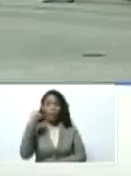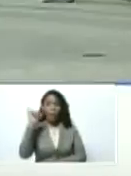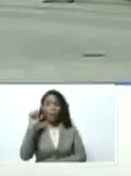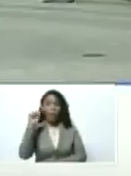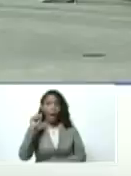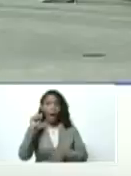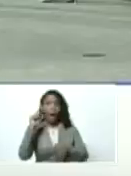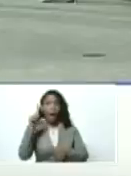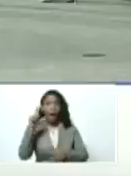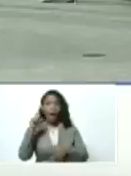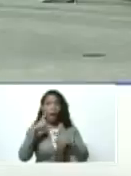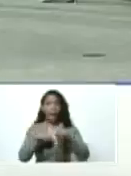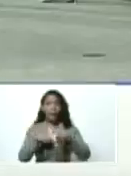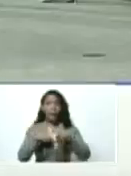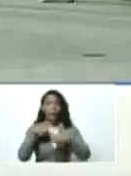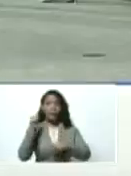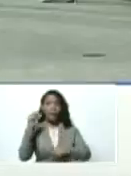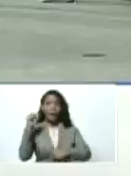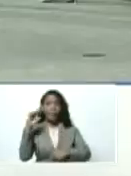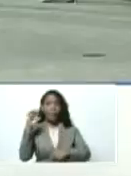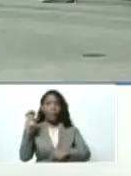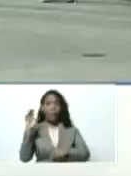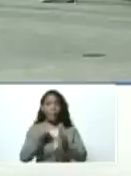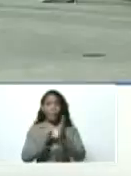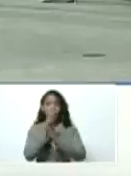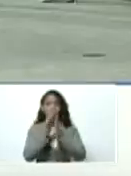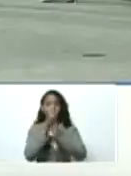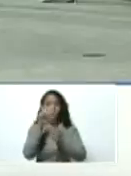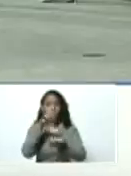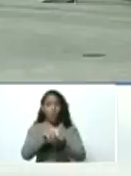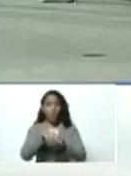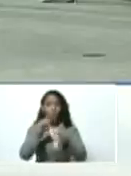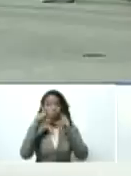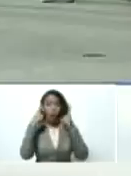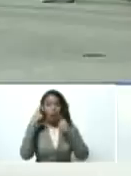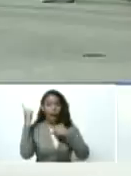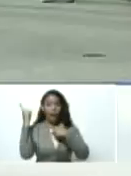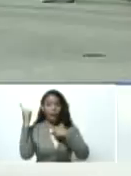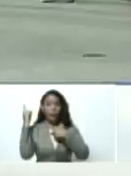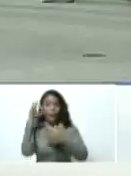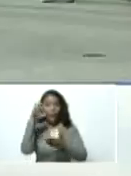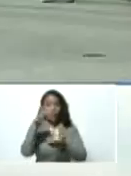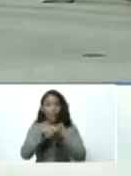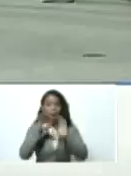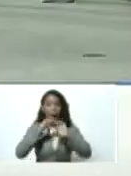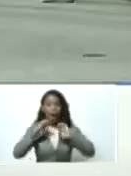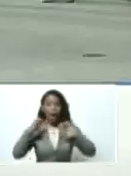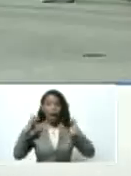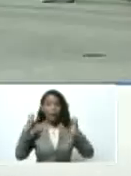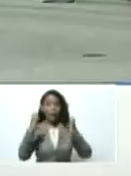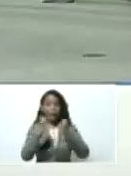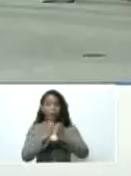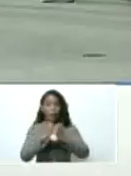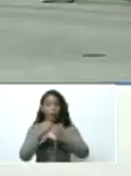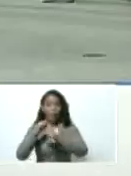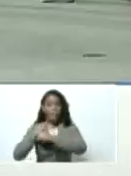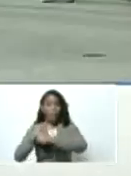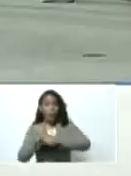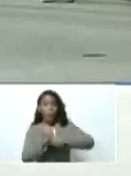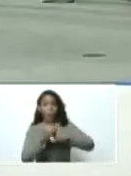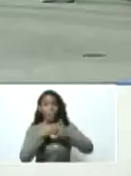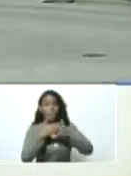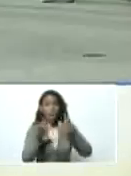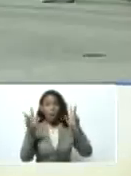Alexander Hernández, emprendedor del Estado La Guaira. Allá están en el estadio de béisbol que